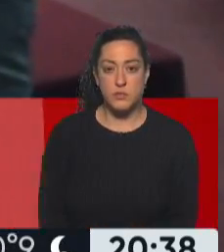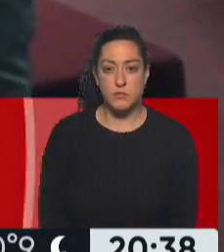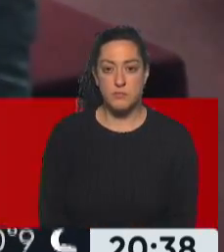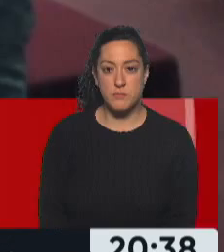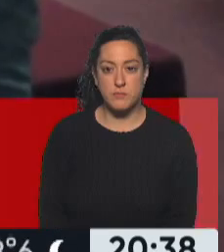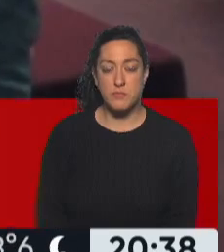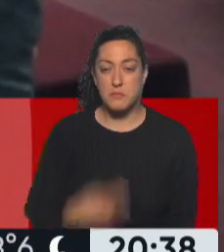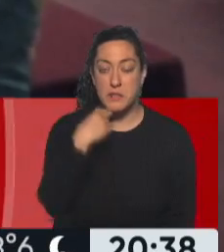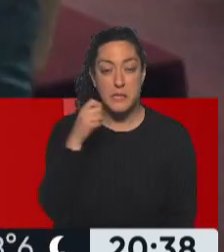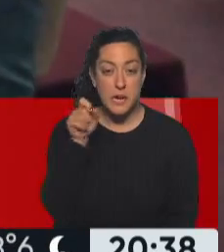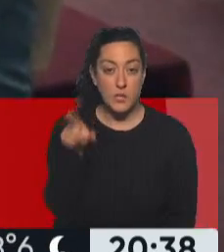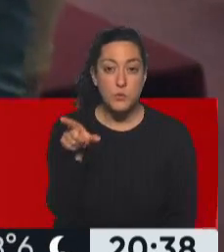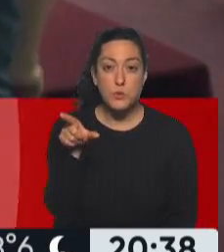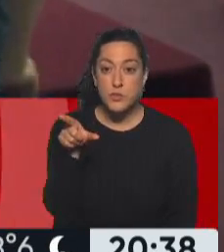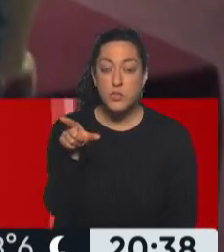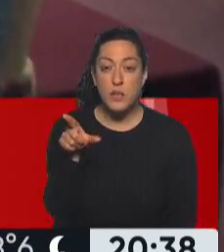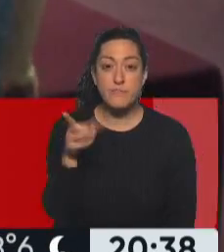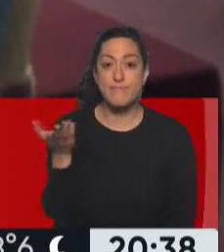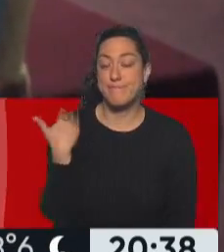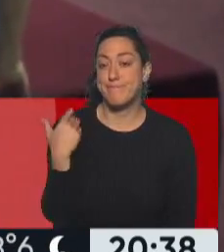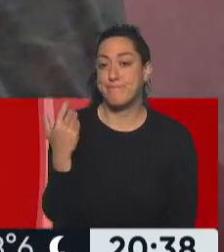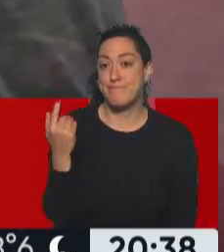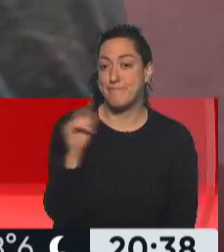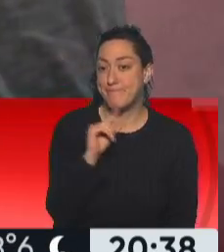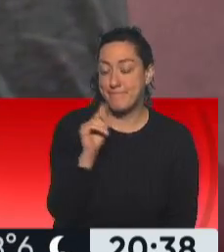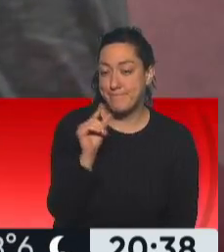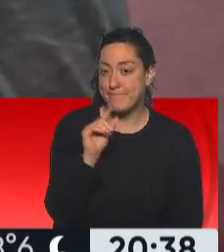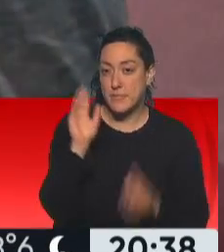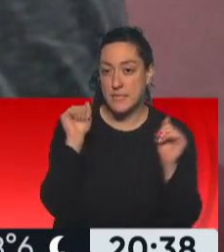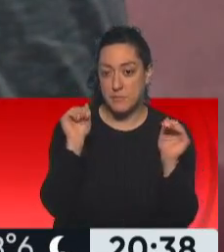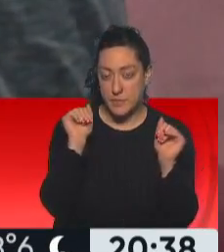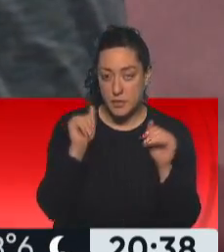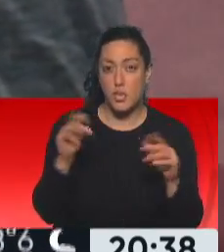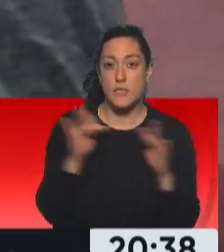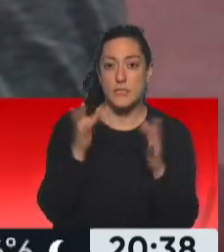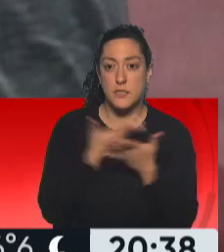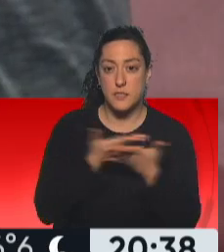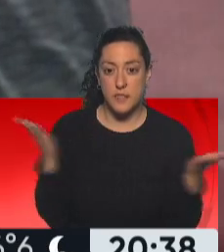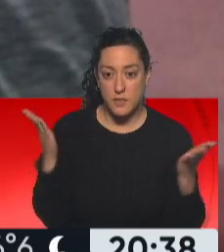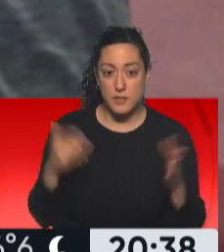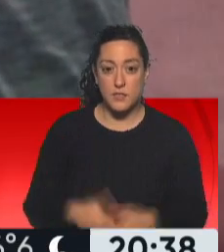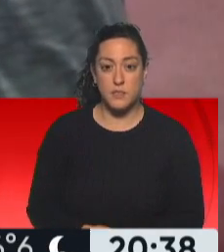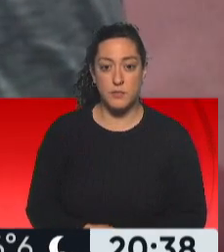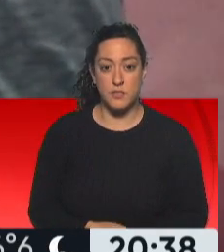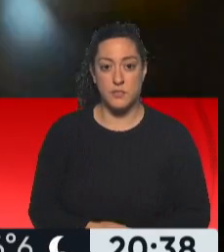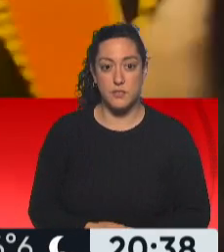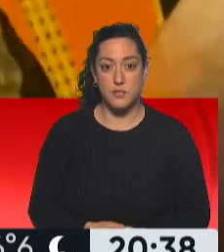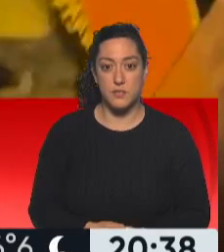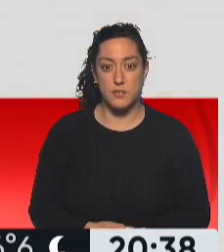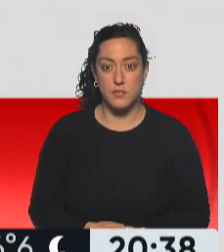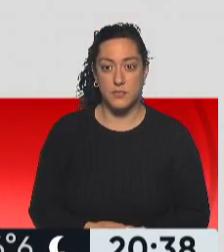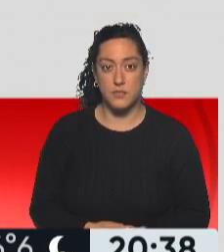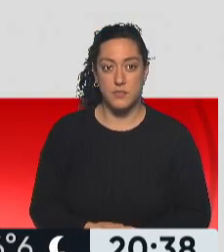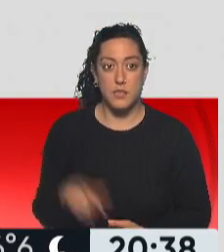Su propia hija lo despidió hace apenas un par de minutos en las redes sociales, donde contó que su